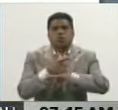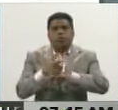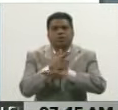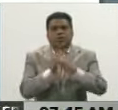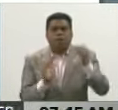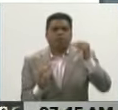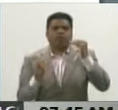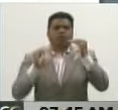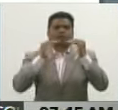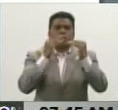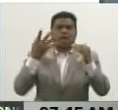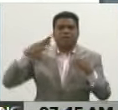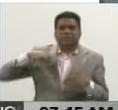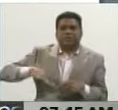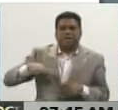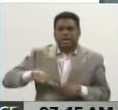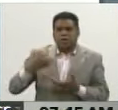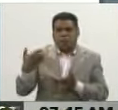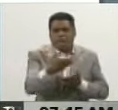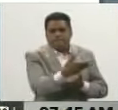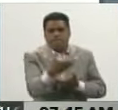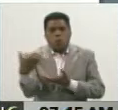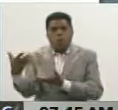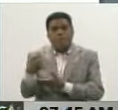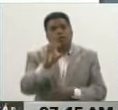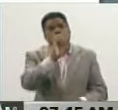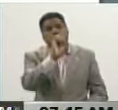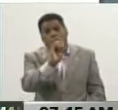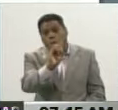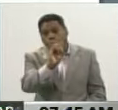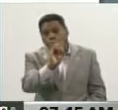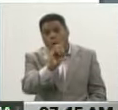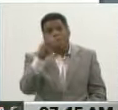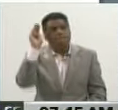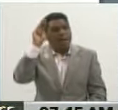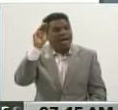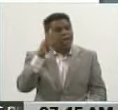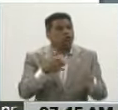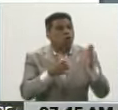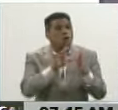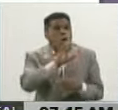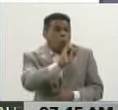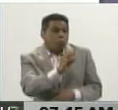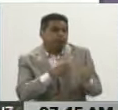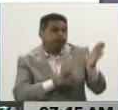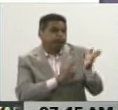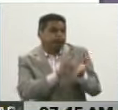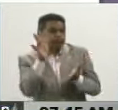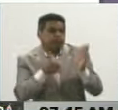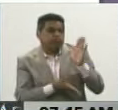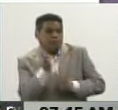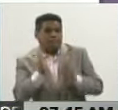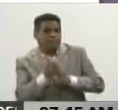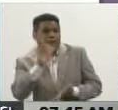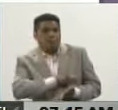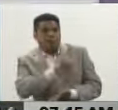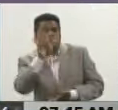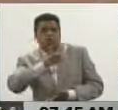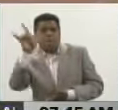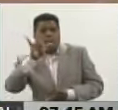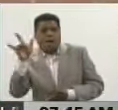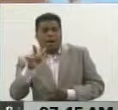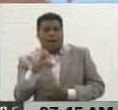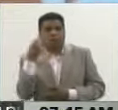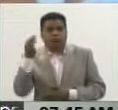salario de los bomberos y los maestros o seguirá de viajero frecuente con erario? Mensajes que de denuncias que también hacen